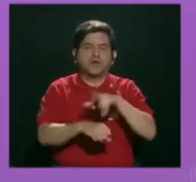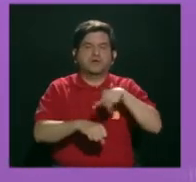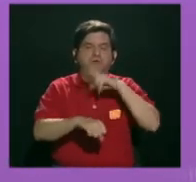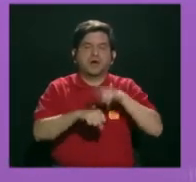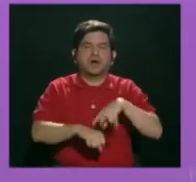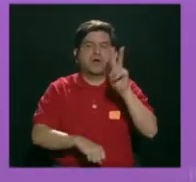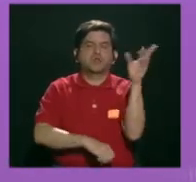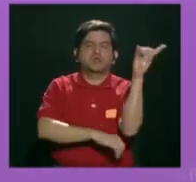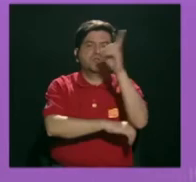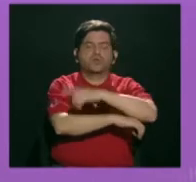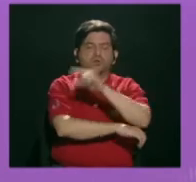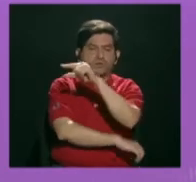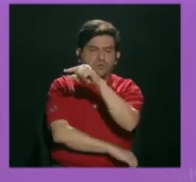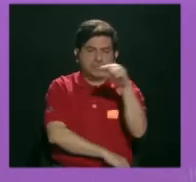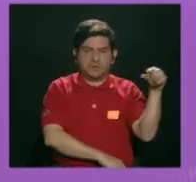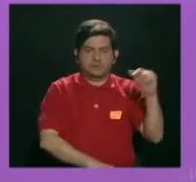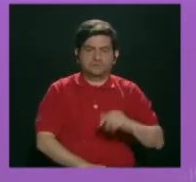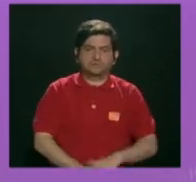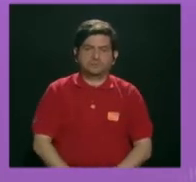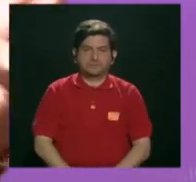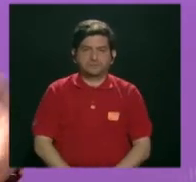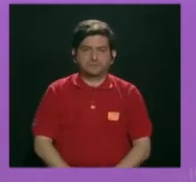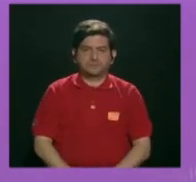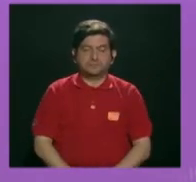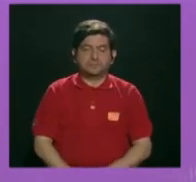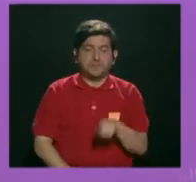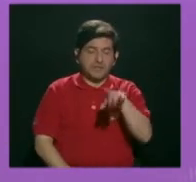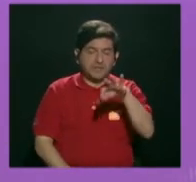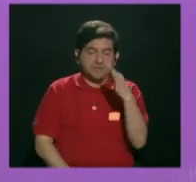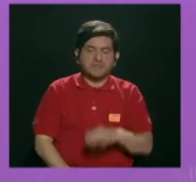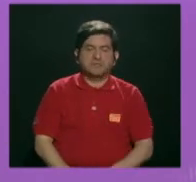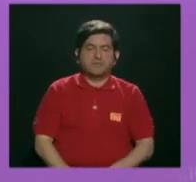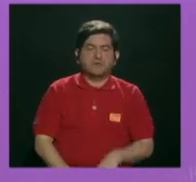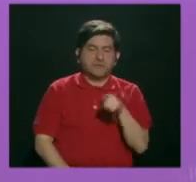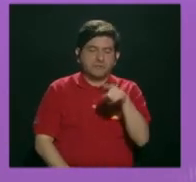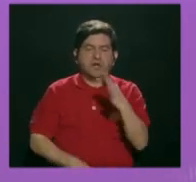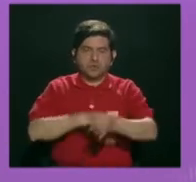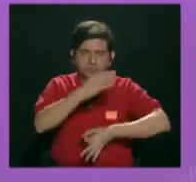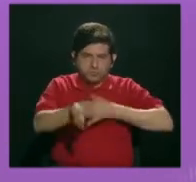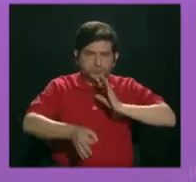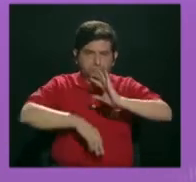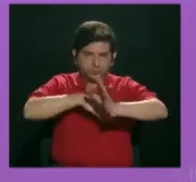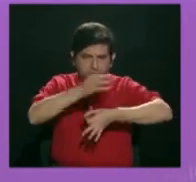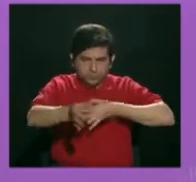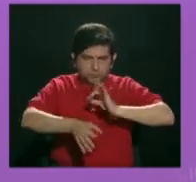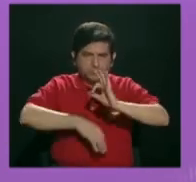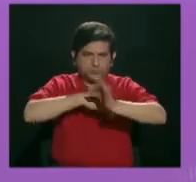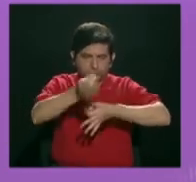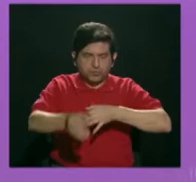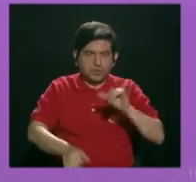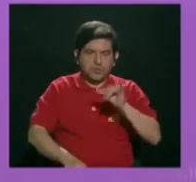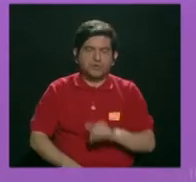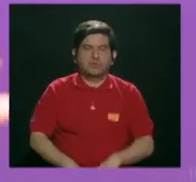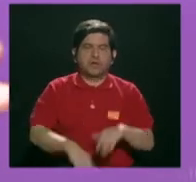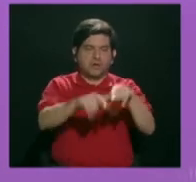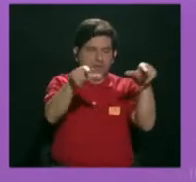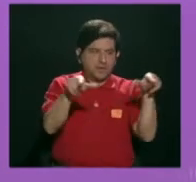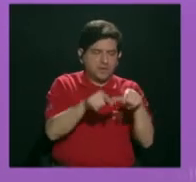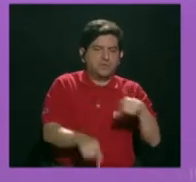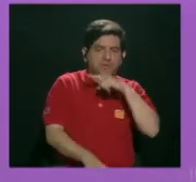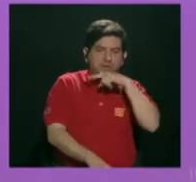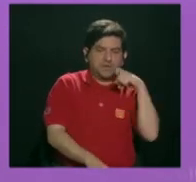generalmente 2 días a la semana y se va haciendo de manera rotativa. Igual en la planta de secado de